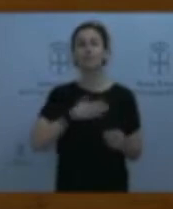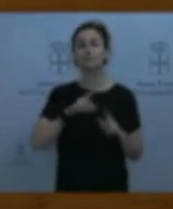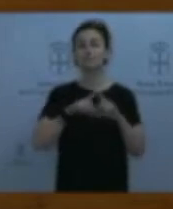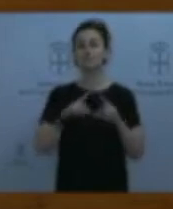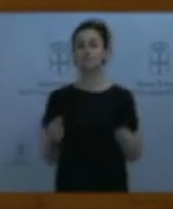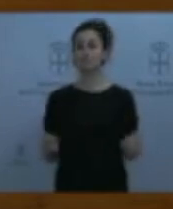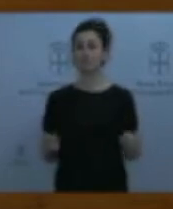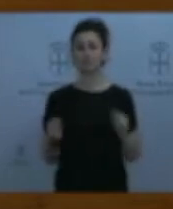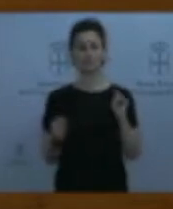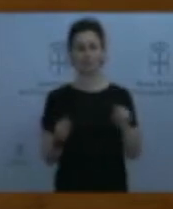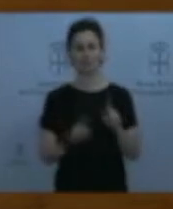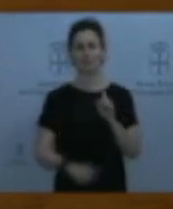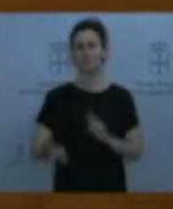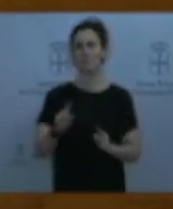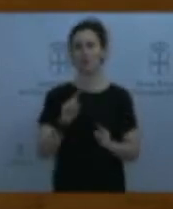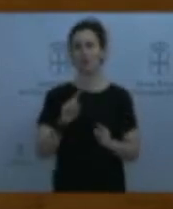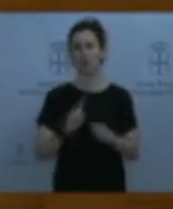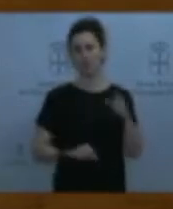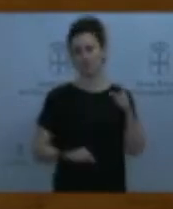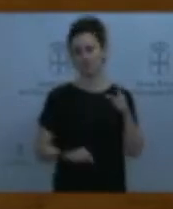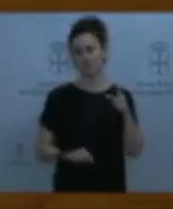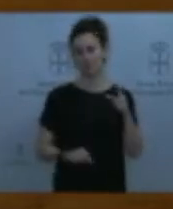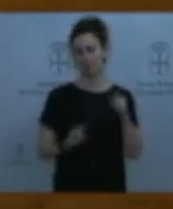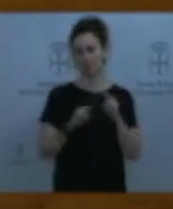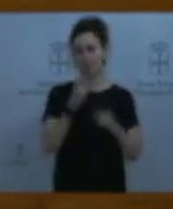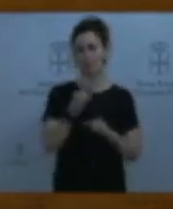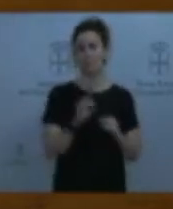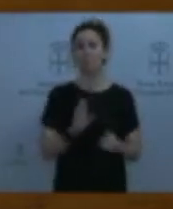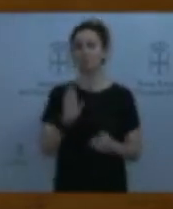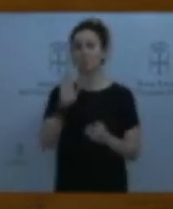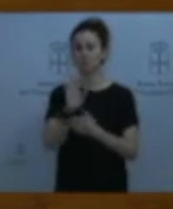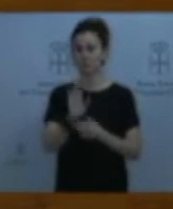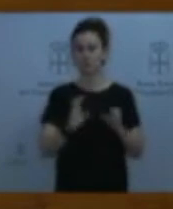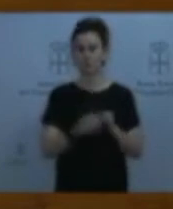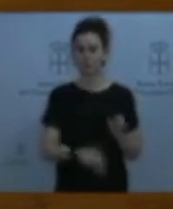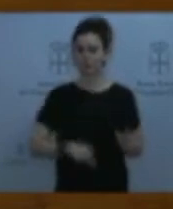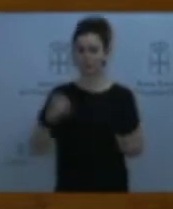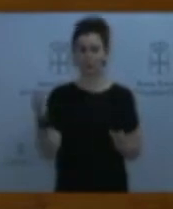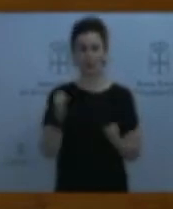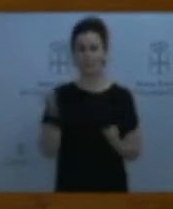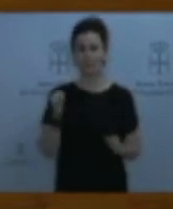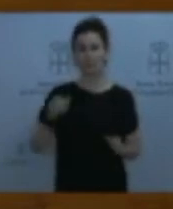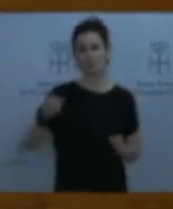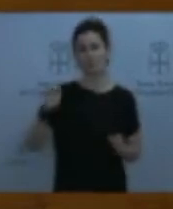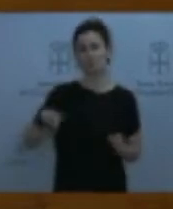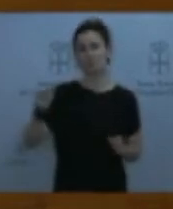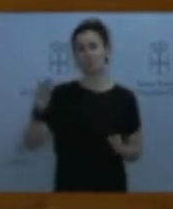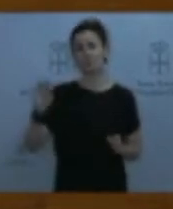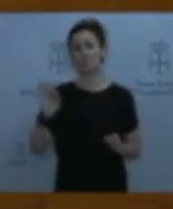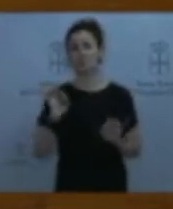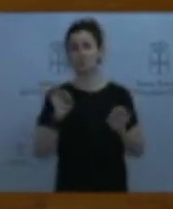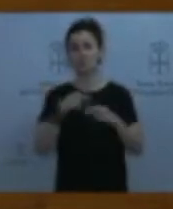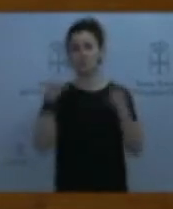donde tenemos el problema. Tenemos un doble problema. Por un lado, el representante de la Junta General, Jaime Montalvo, que es nombrado sin pasar por comparecencia